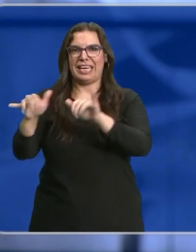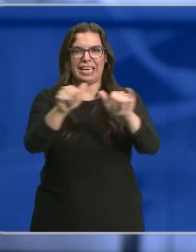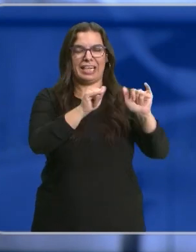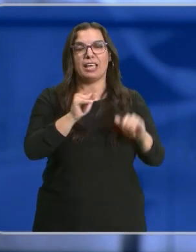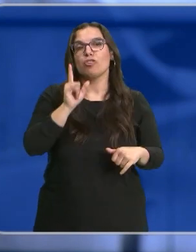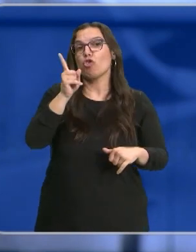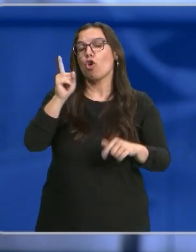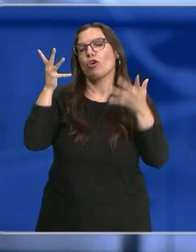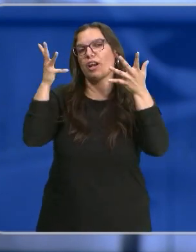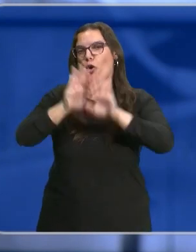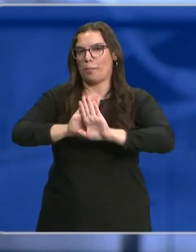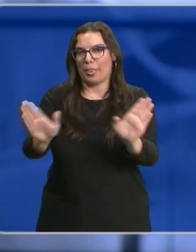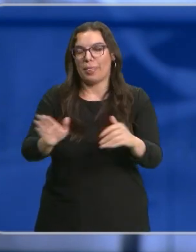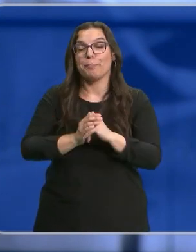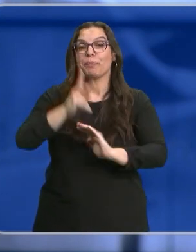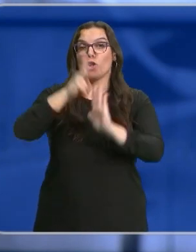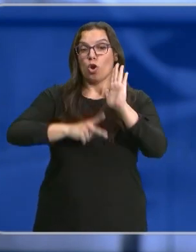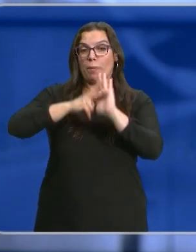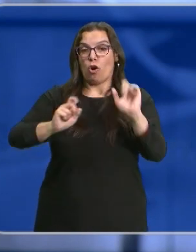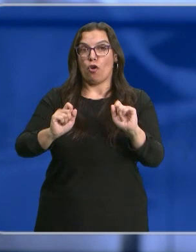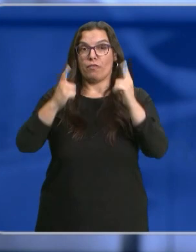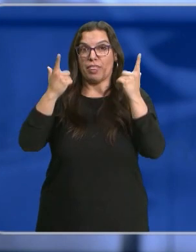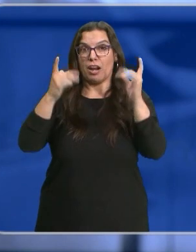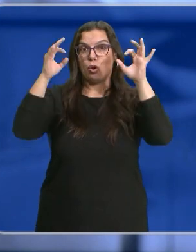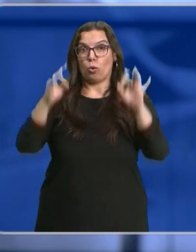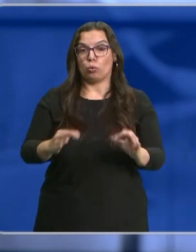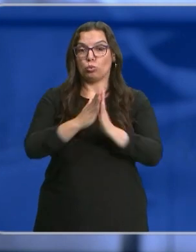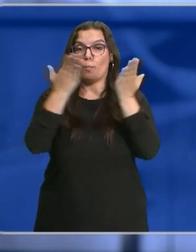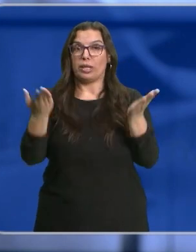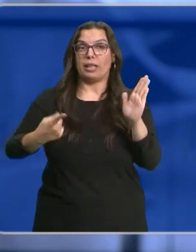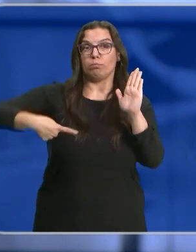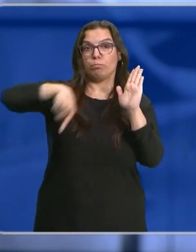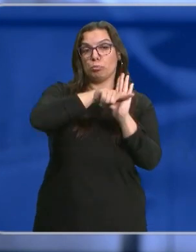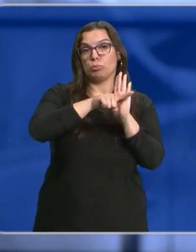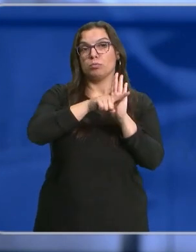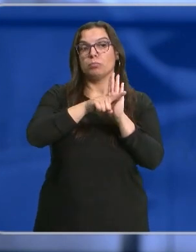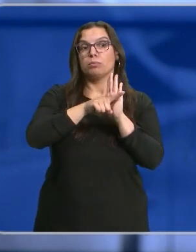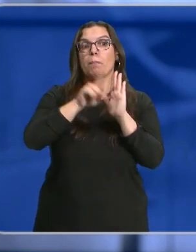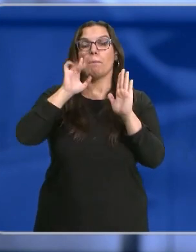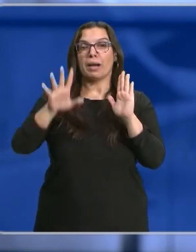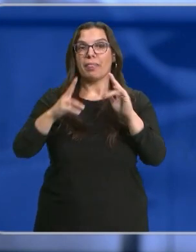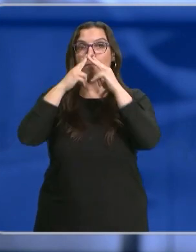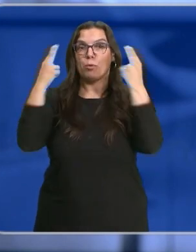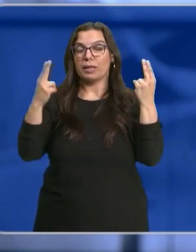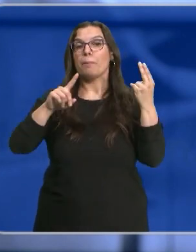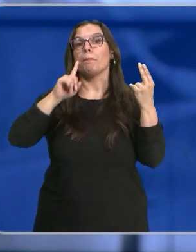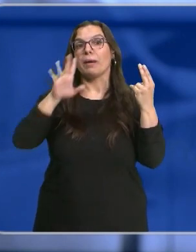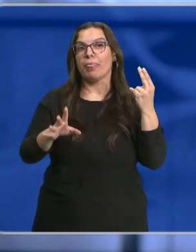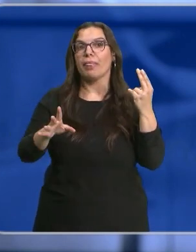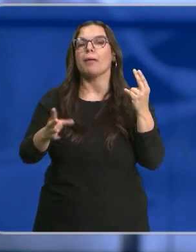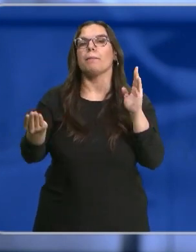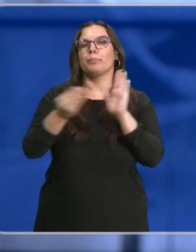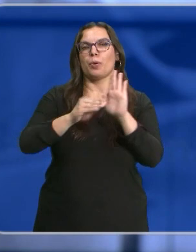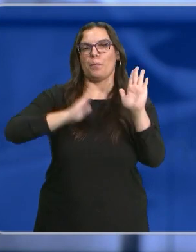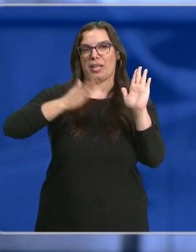serán recomendables. La norma entrará en vigor cuando entre en el BOE, previsiblemente cuando se publique en el BOE. Previsiblemente,